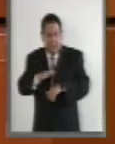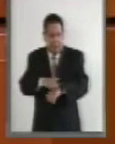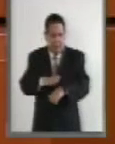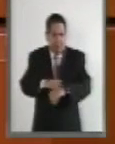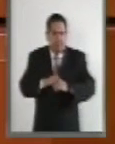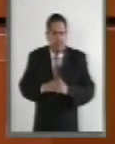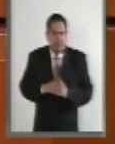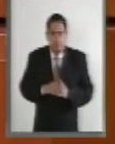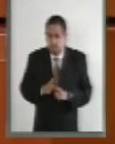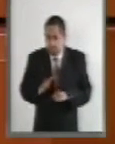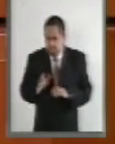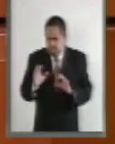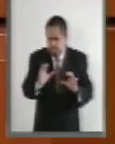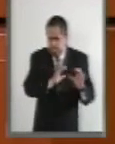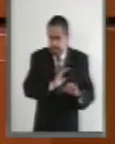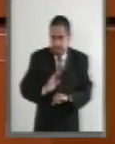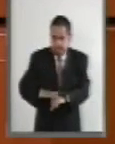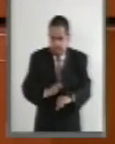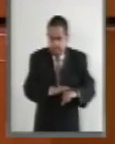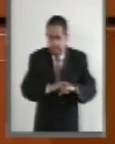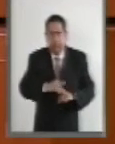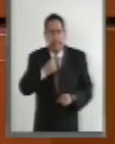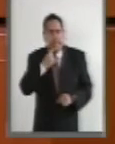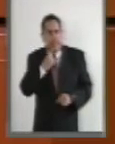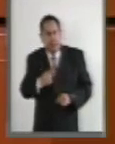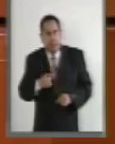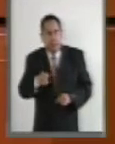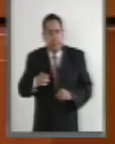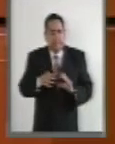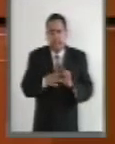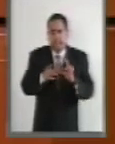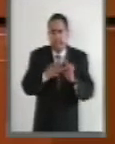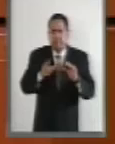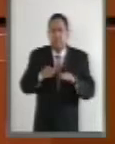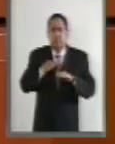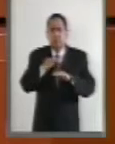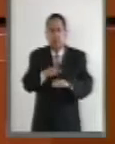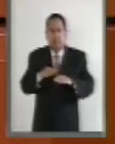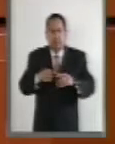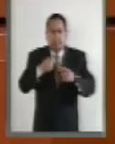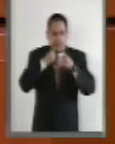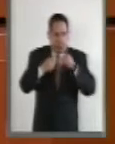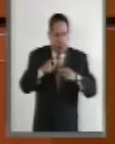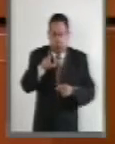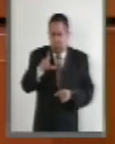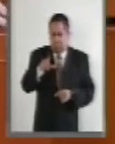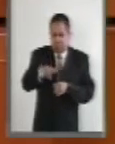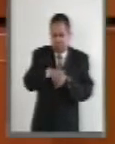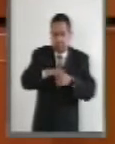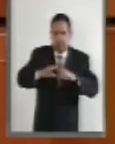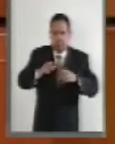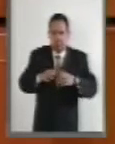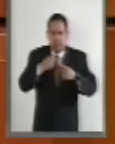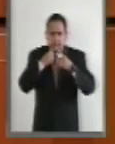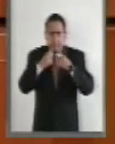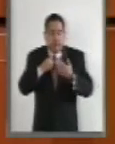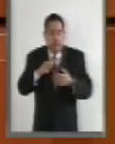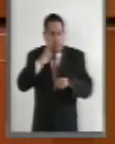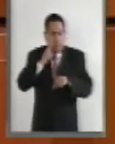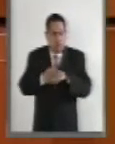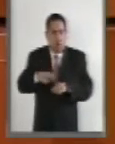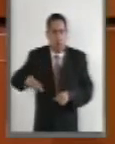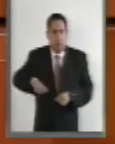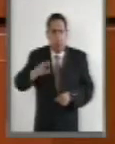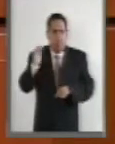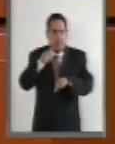un llamado, una alerta, y particularmente hizo una alerta en lo local. Es cierto, hay responsabilidades del gobierno federal, sí